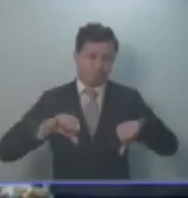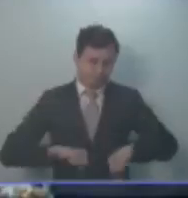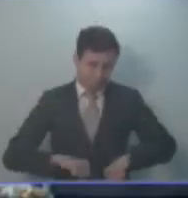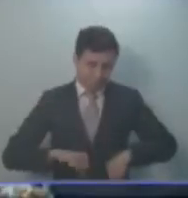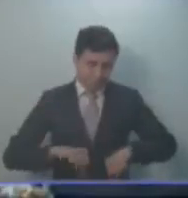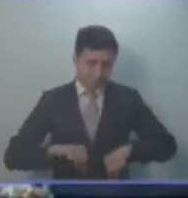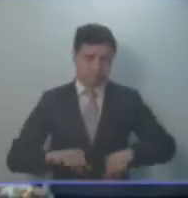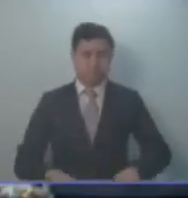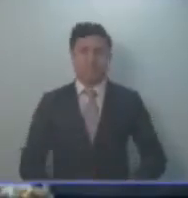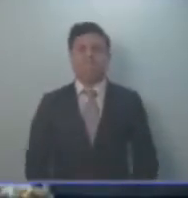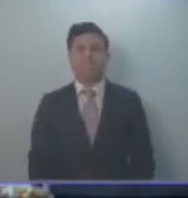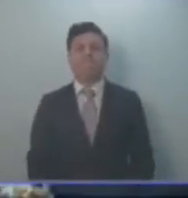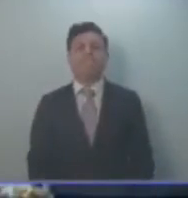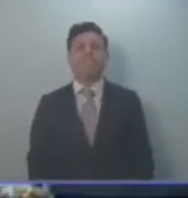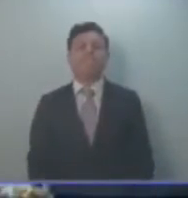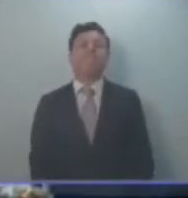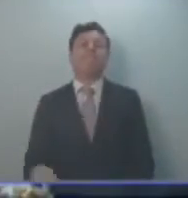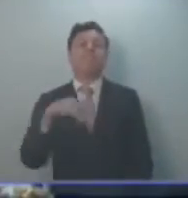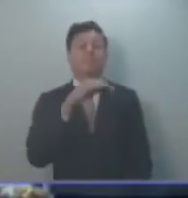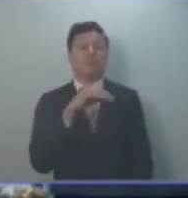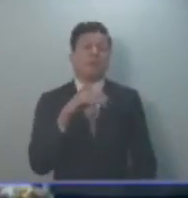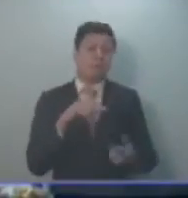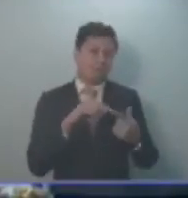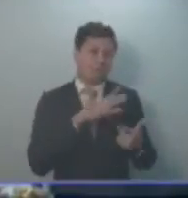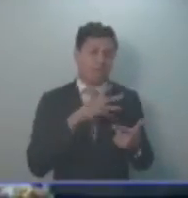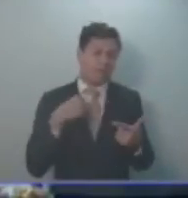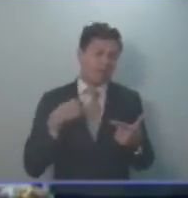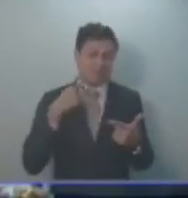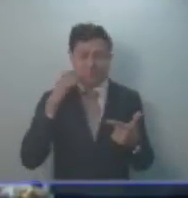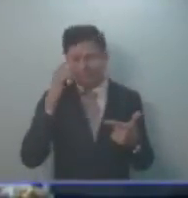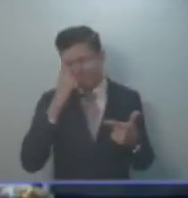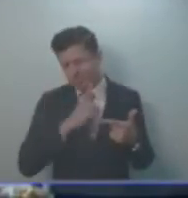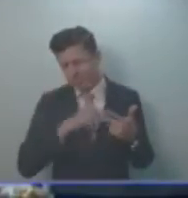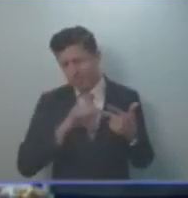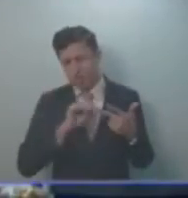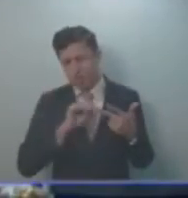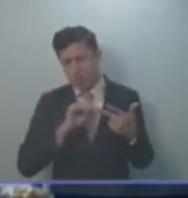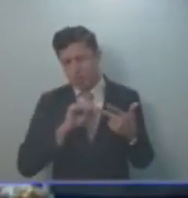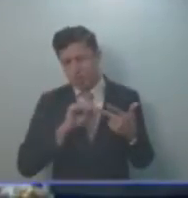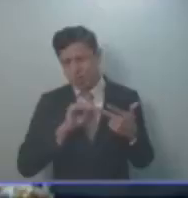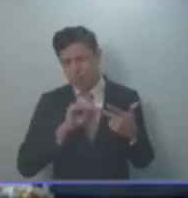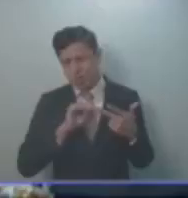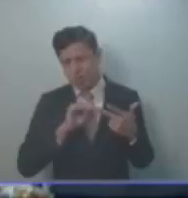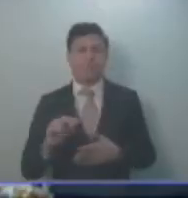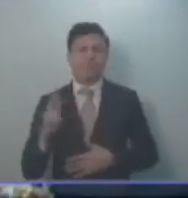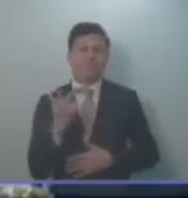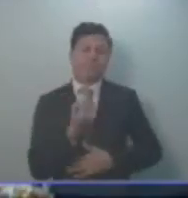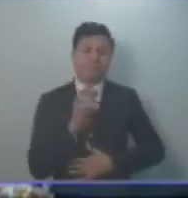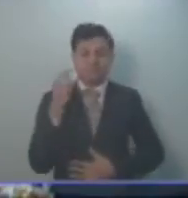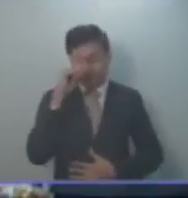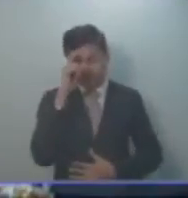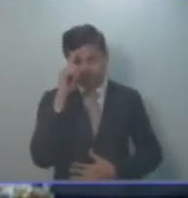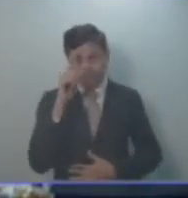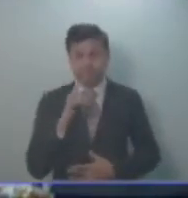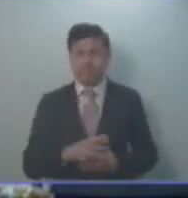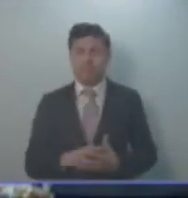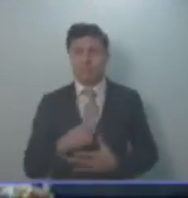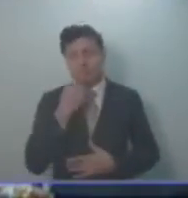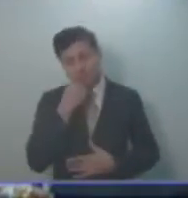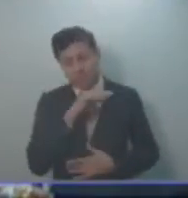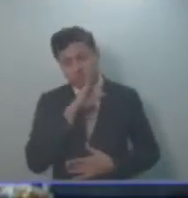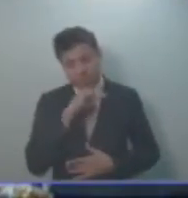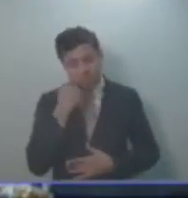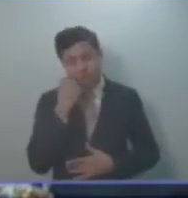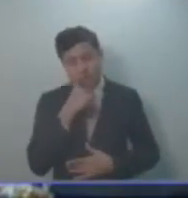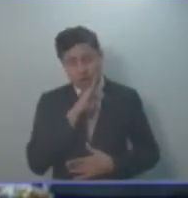padecen, sus familias y las comunidades. 3. Que los trabajadores que sufren de estas enfermedades